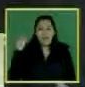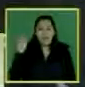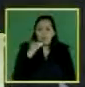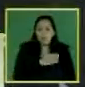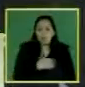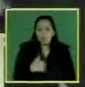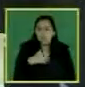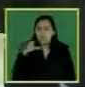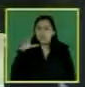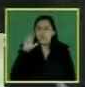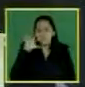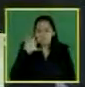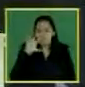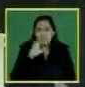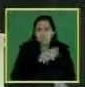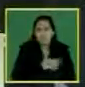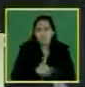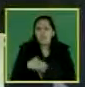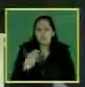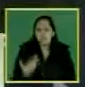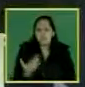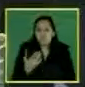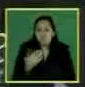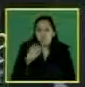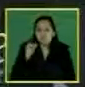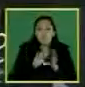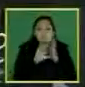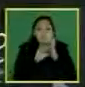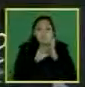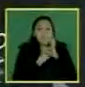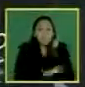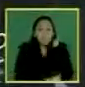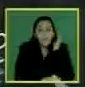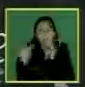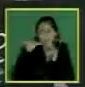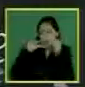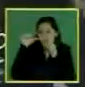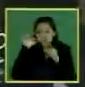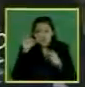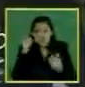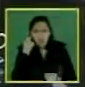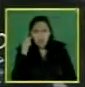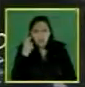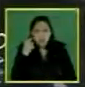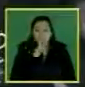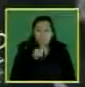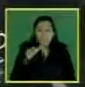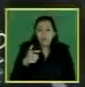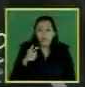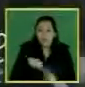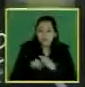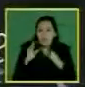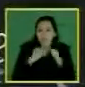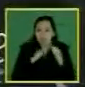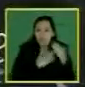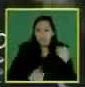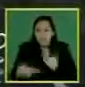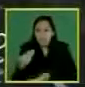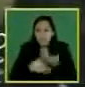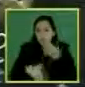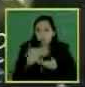Estado en todas esas décadas? Bandidos, borrachines, tipos que estaban usando Miraflores para hacer negocios, que todo el